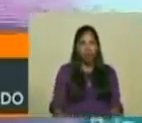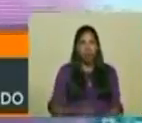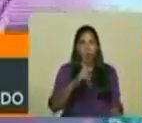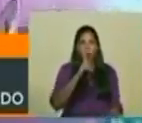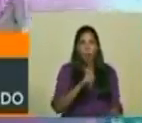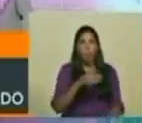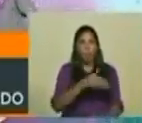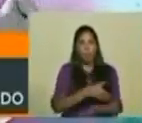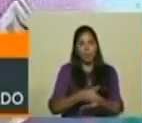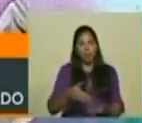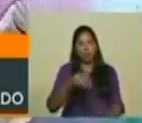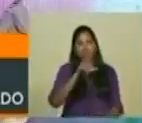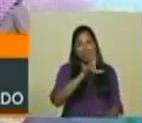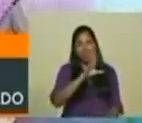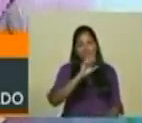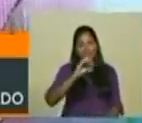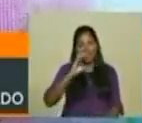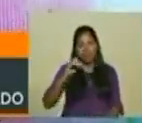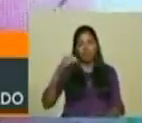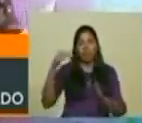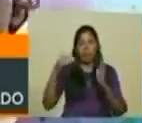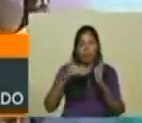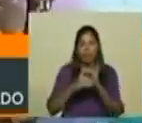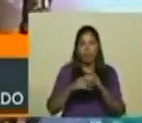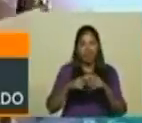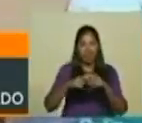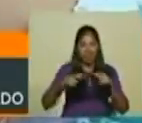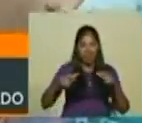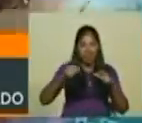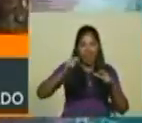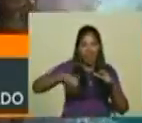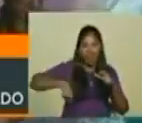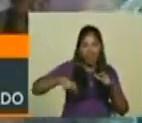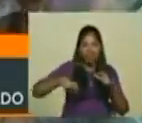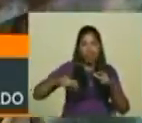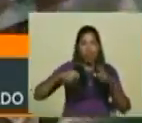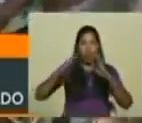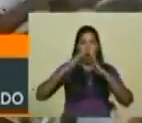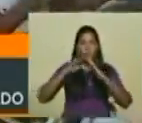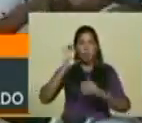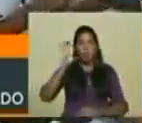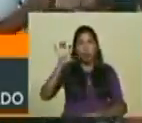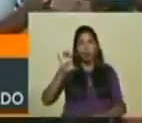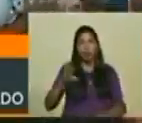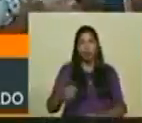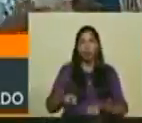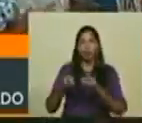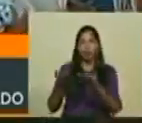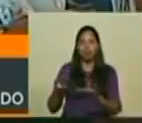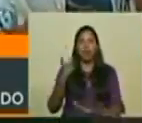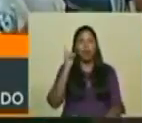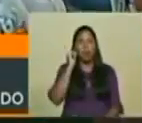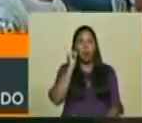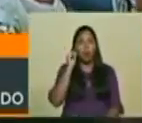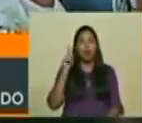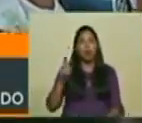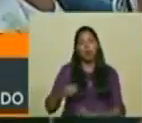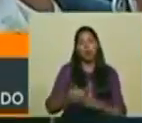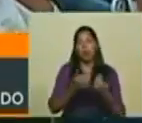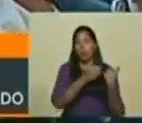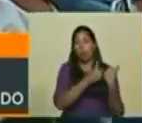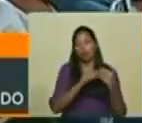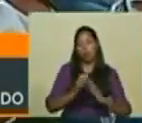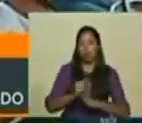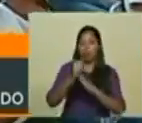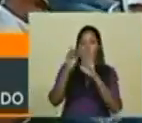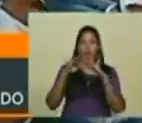1.300.000 tarjetas de hogares de la patria para las mujeres que están al frente de la familia